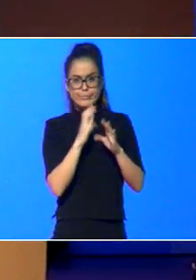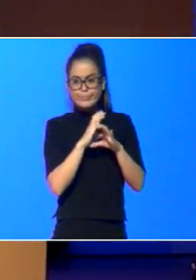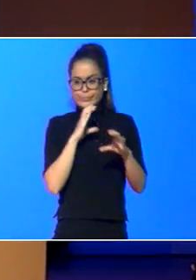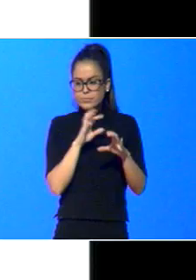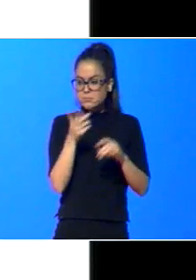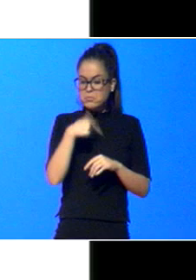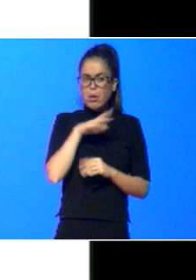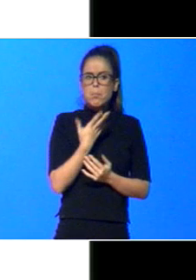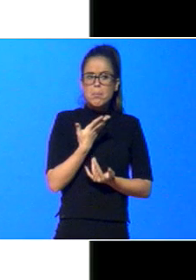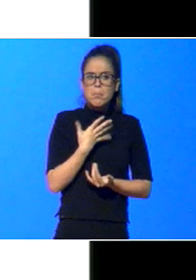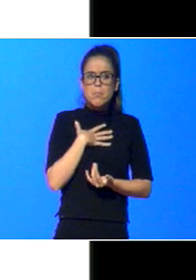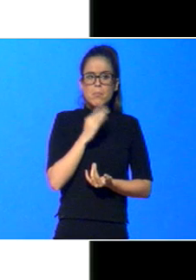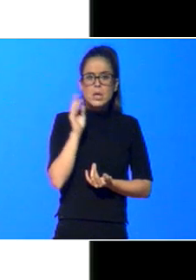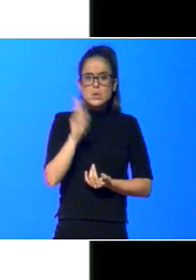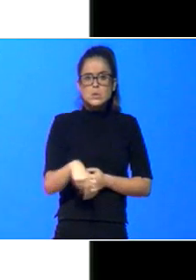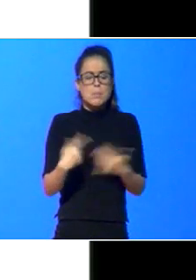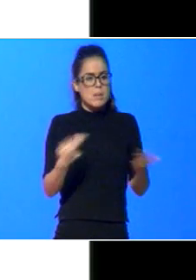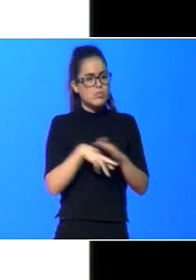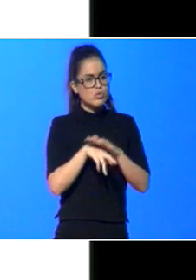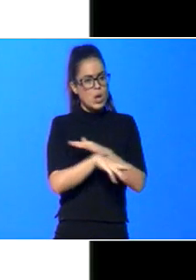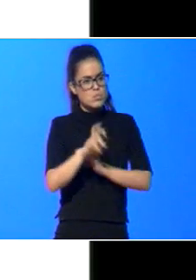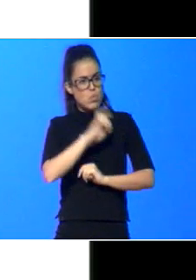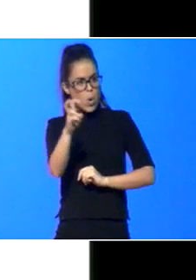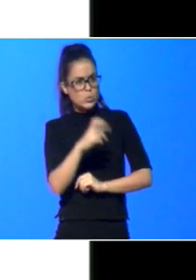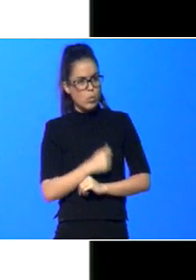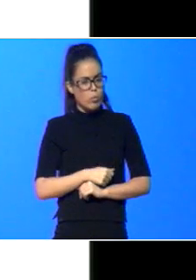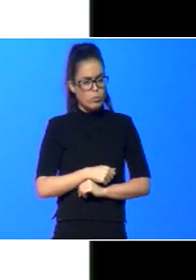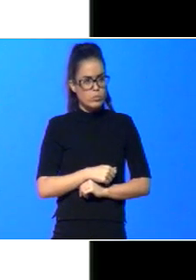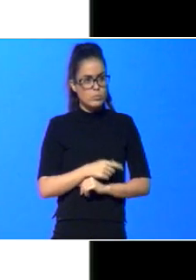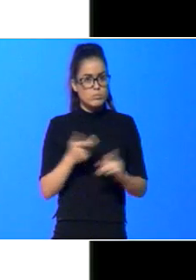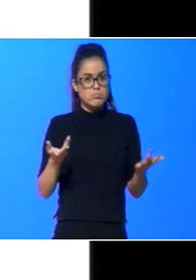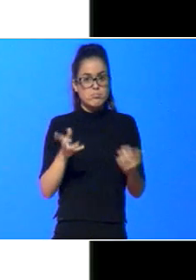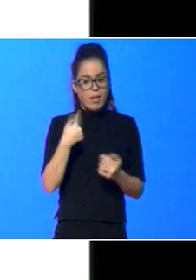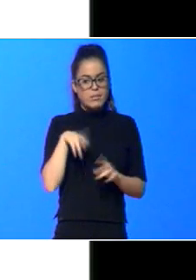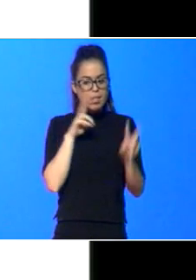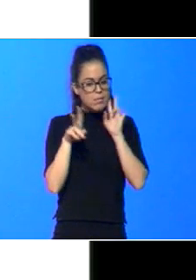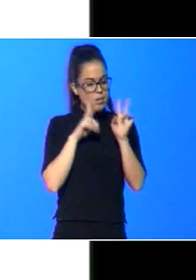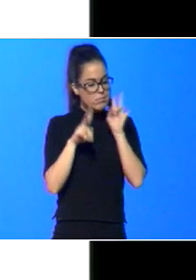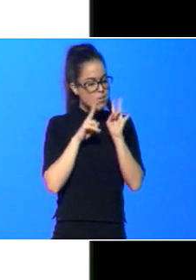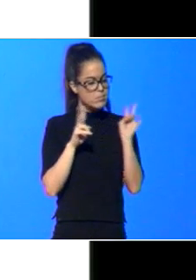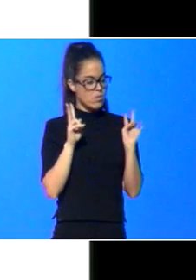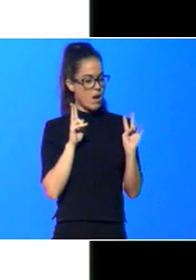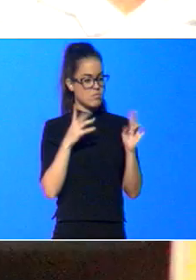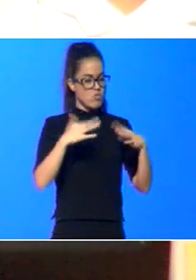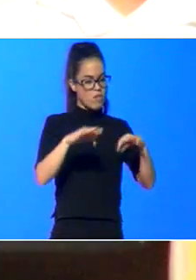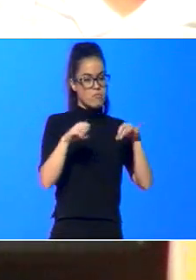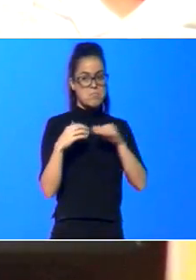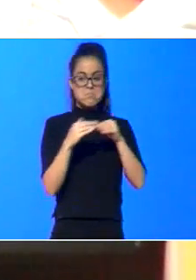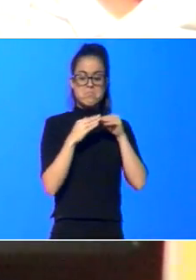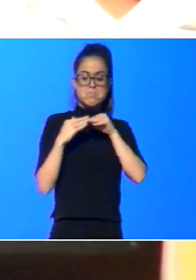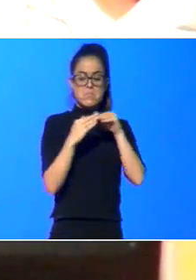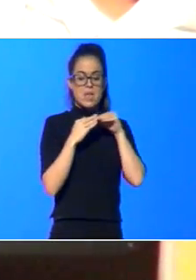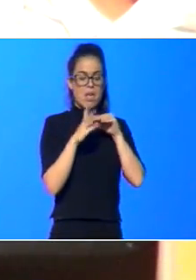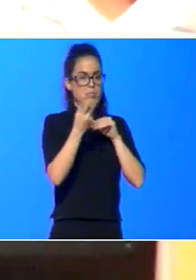podemos generar otro tipo de recursos de apoyo, ¿no? Que nos hagan que sigamos viendo a estos chicos que van al centro educativo y que llegan en el